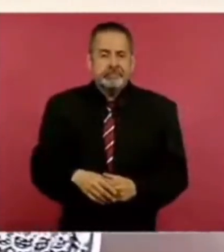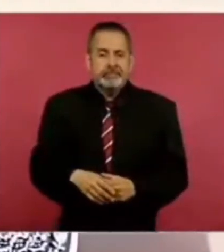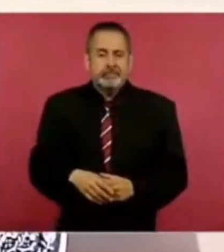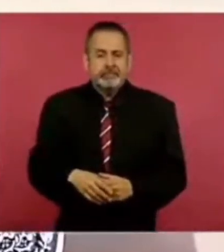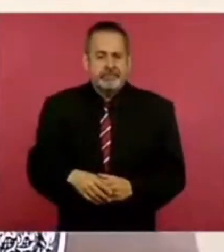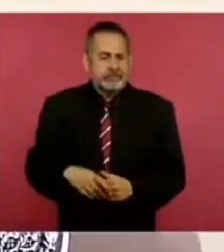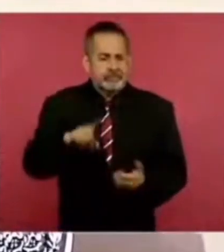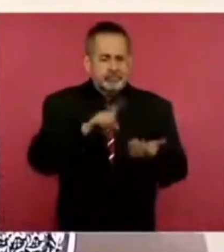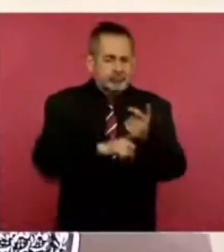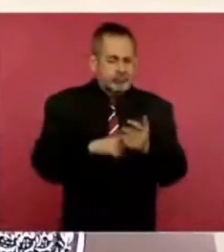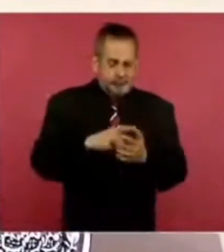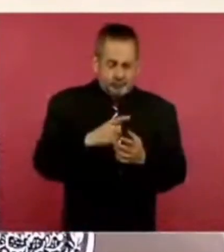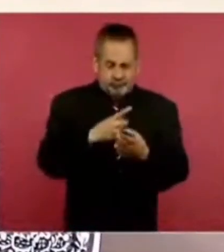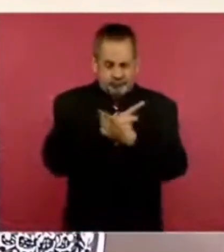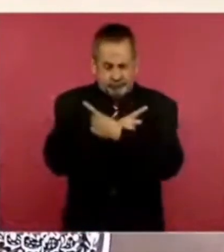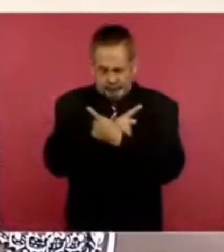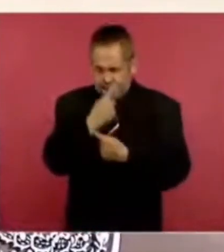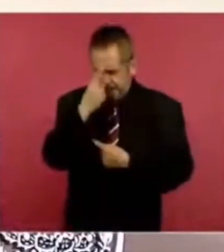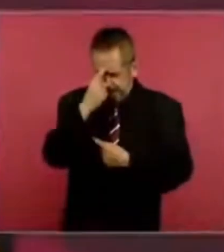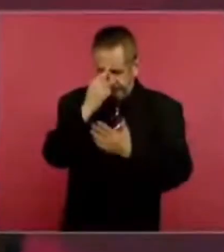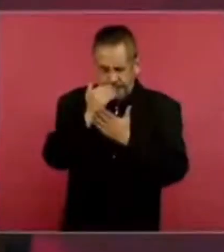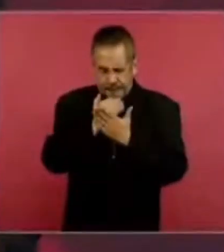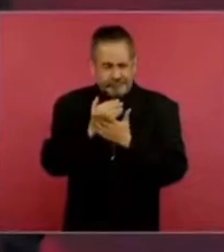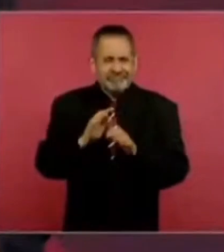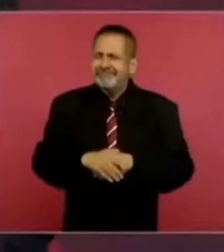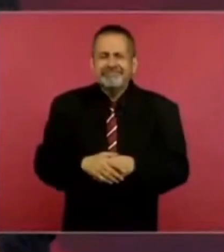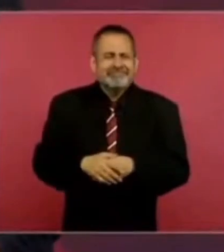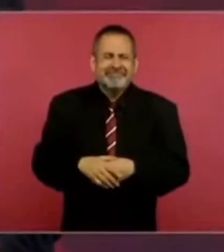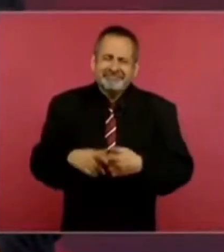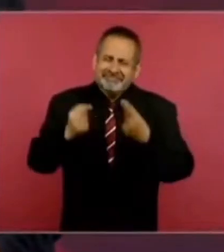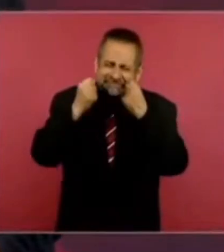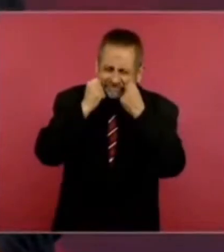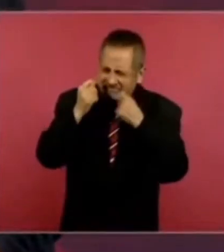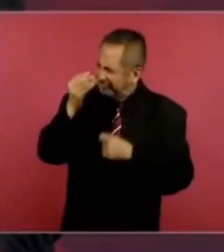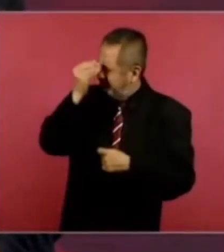sin escrúpulos morales de ninguna índole.